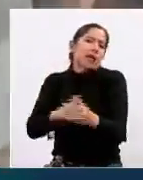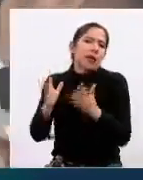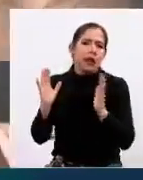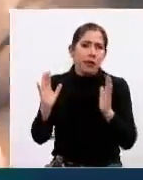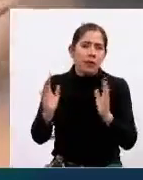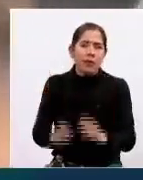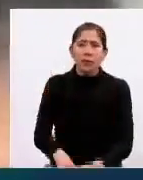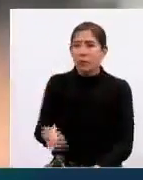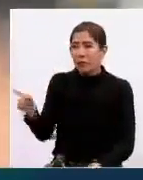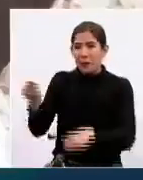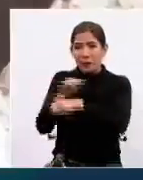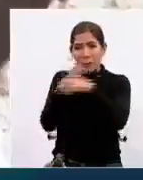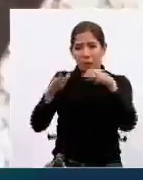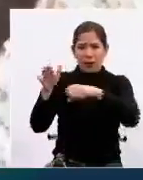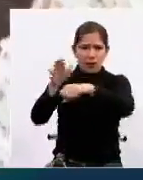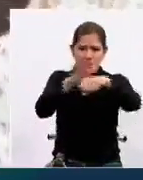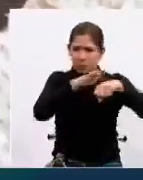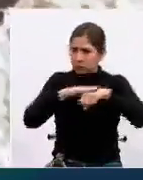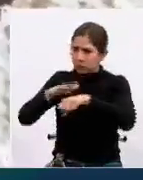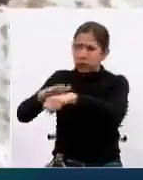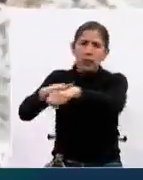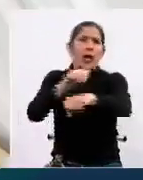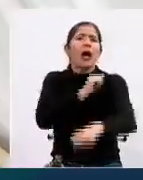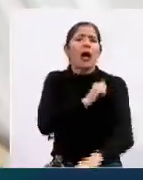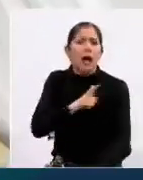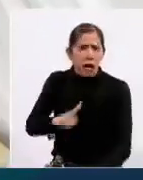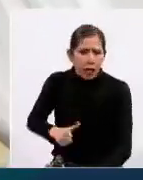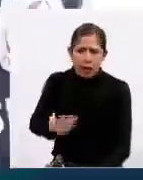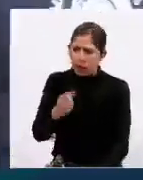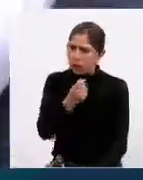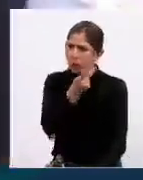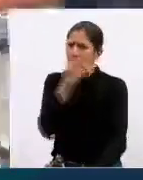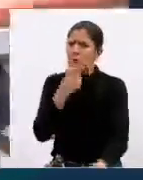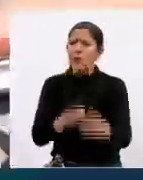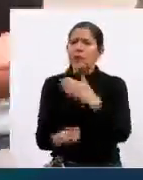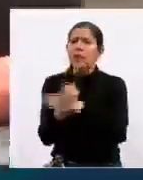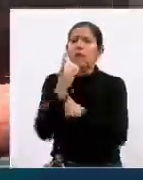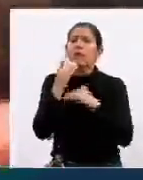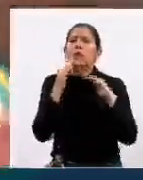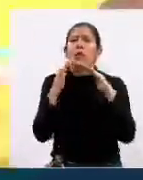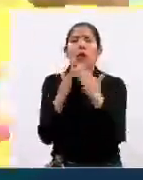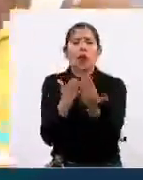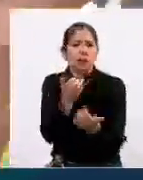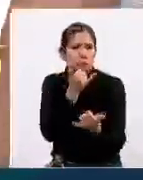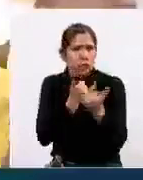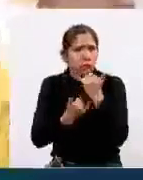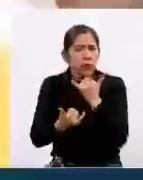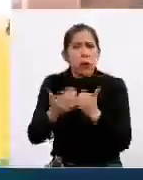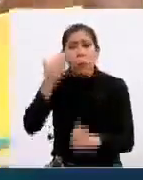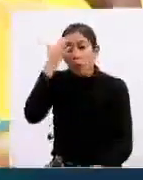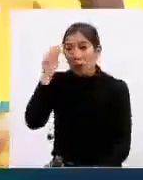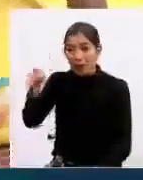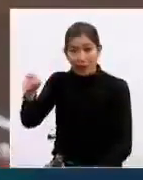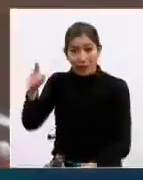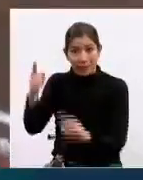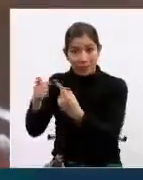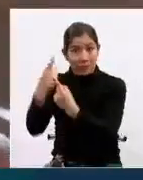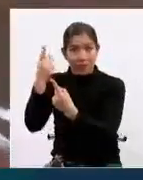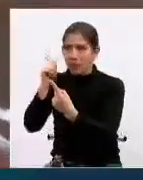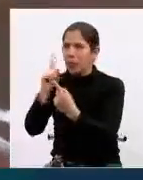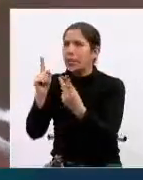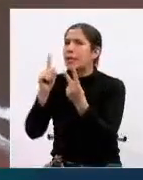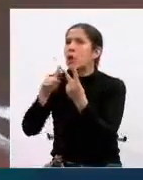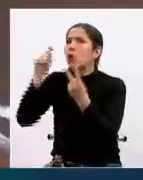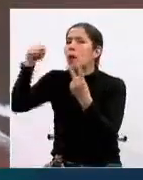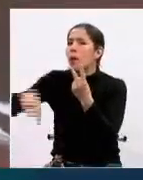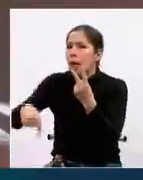Llamó la atención a las alcaldías municipales en la entrega del desayuno escolar, debido a que esta sería la segunda denuncia en lo que va